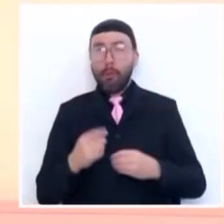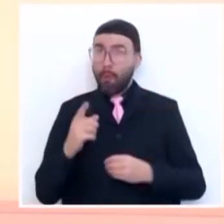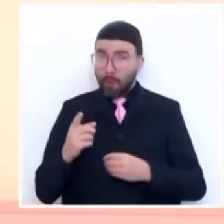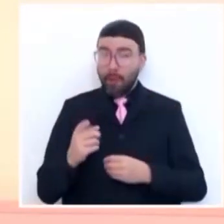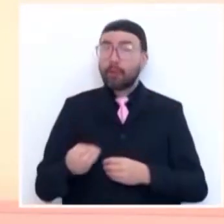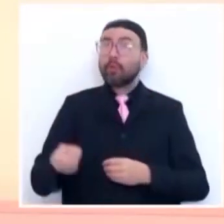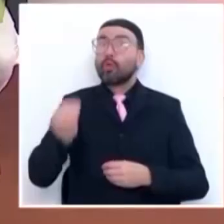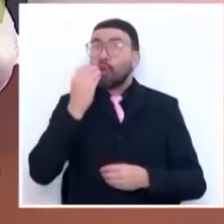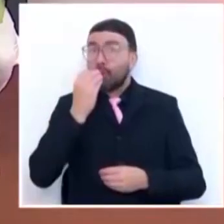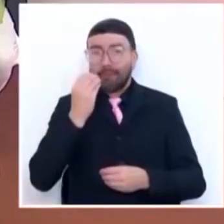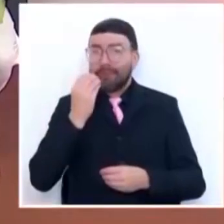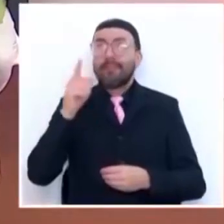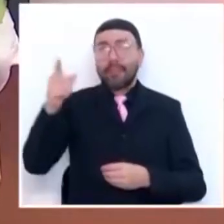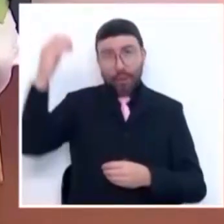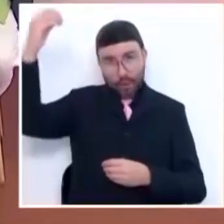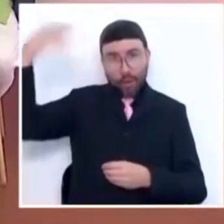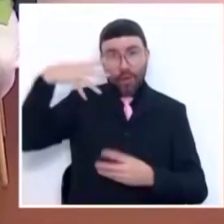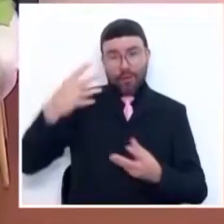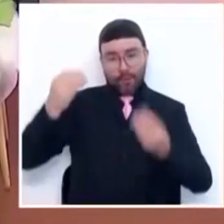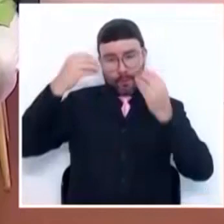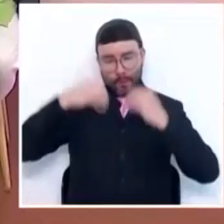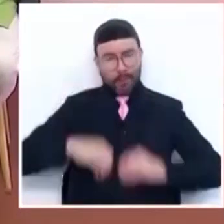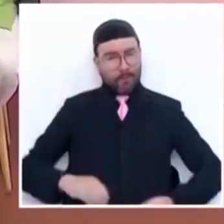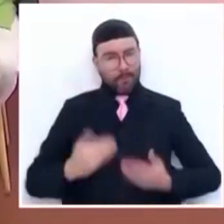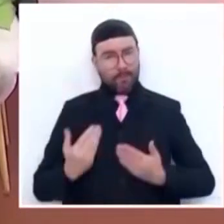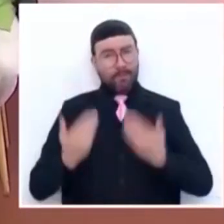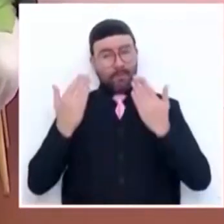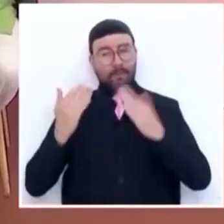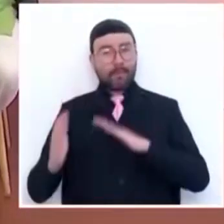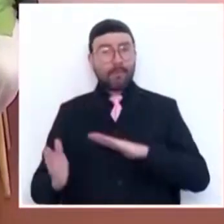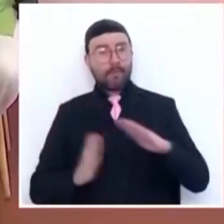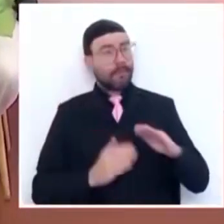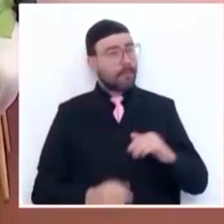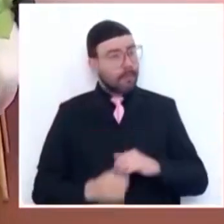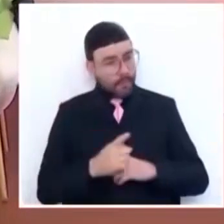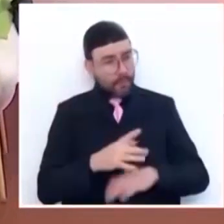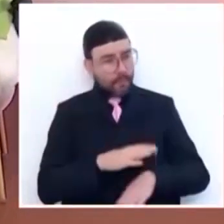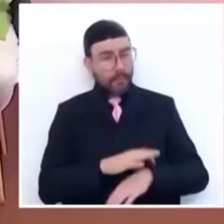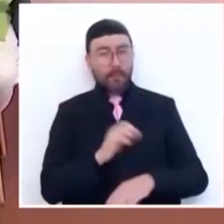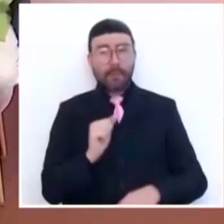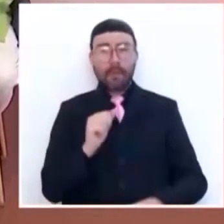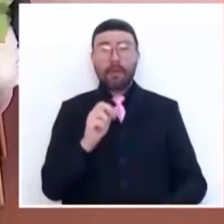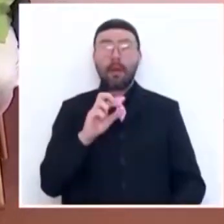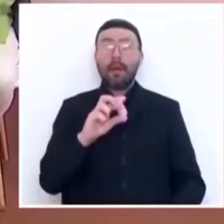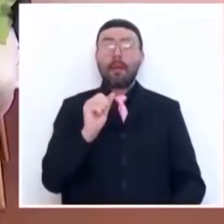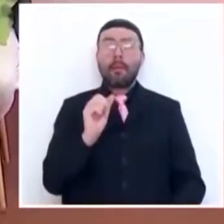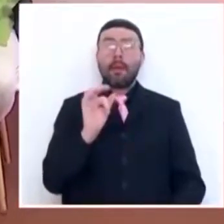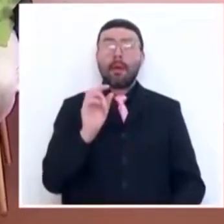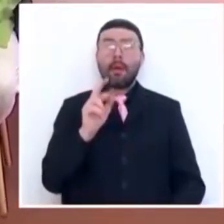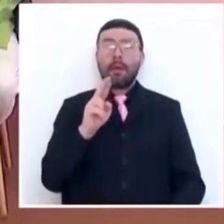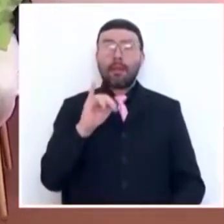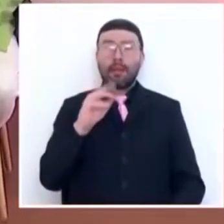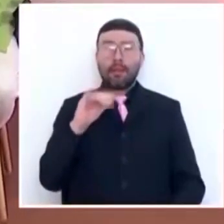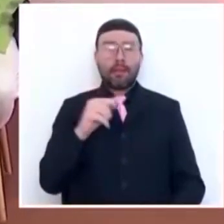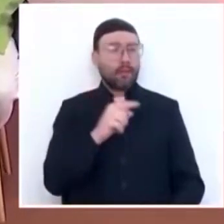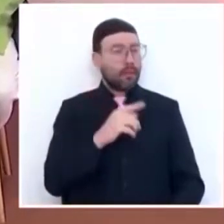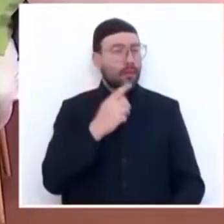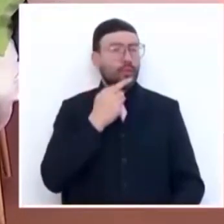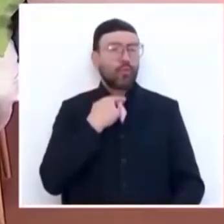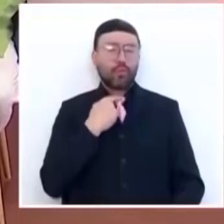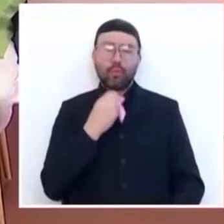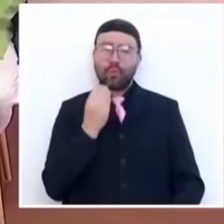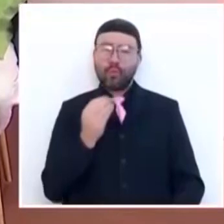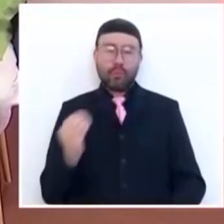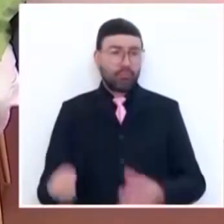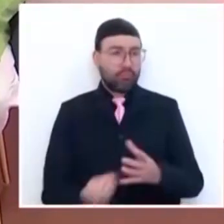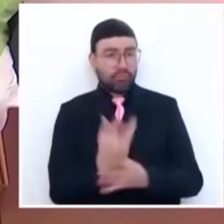alimento que es la luz solar. Doctora Patricia, usted es una mujer que ama las plantas, ¿no? Y